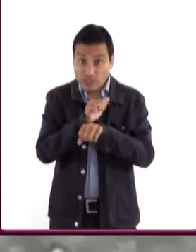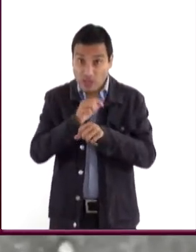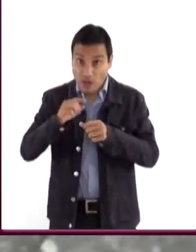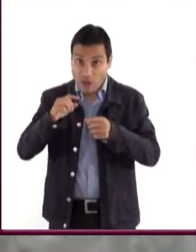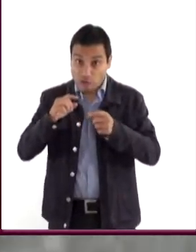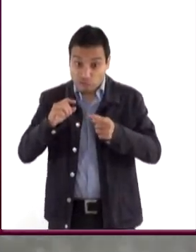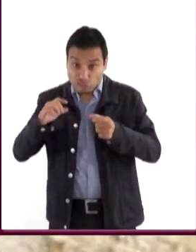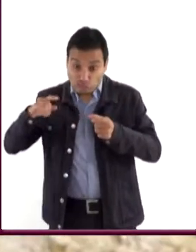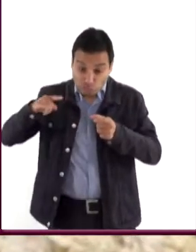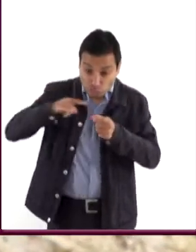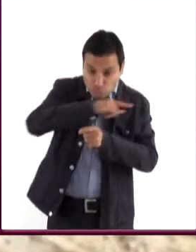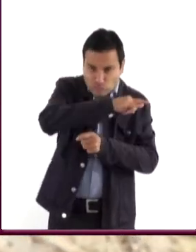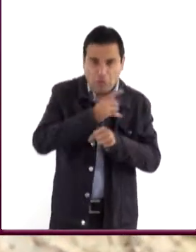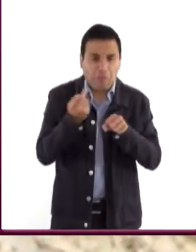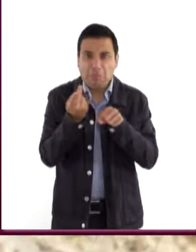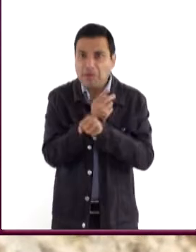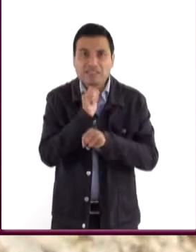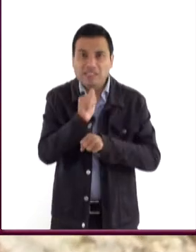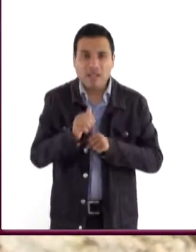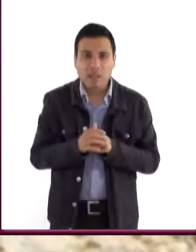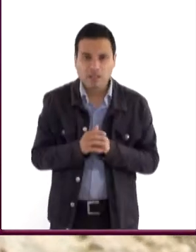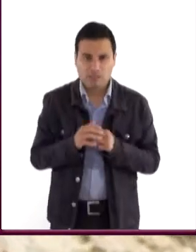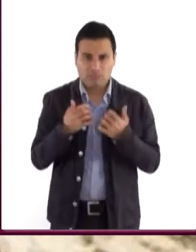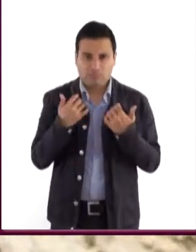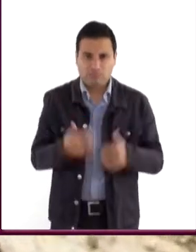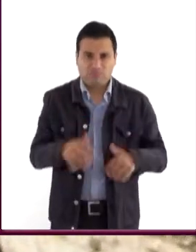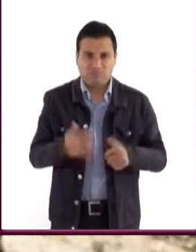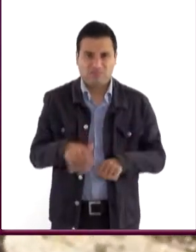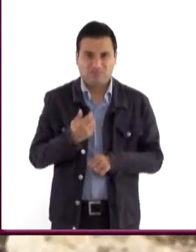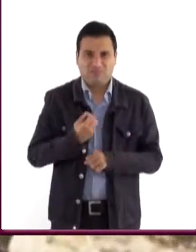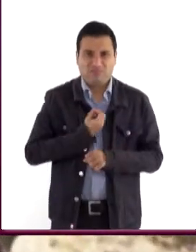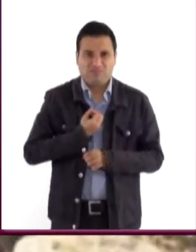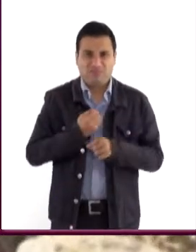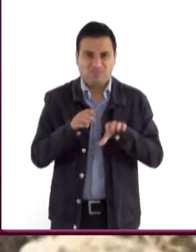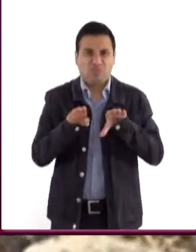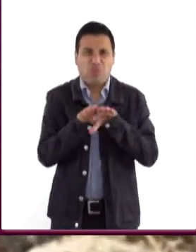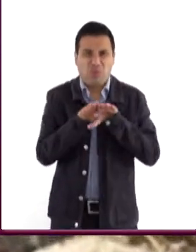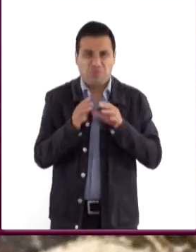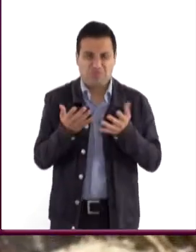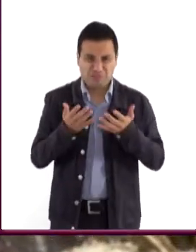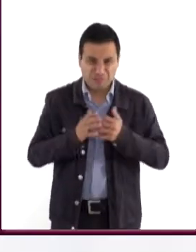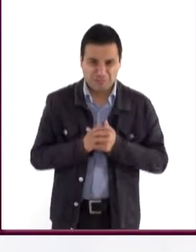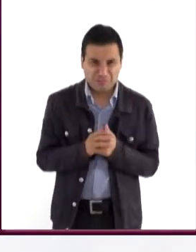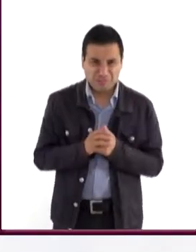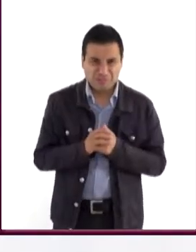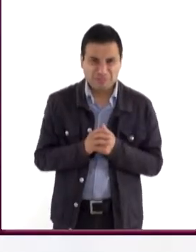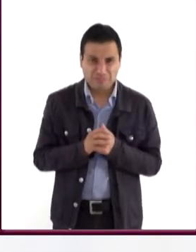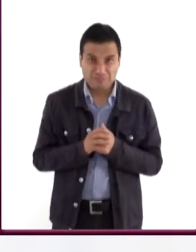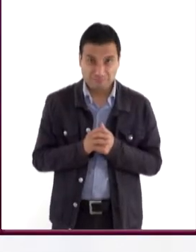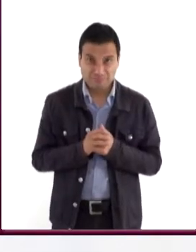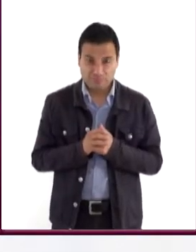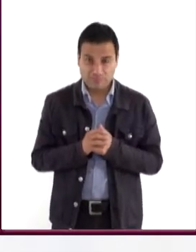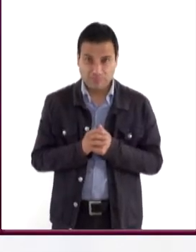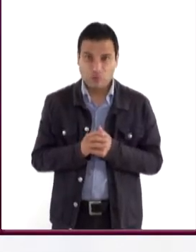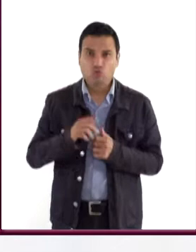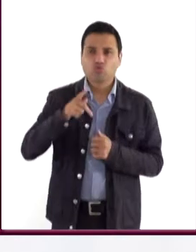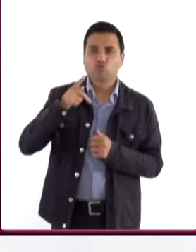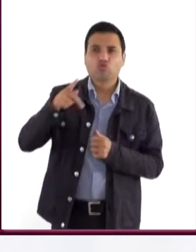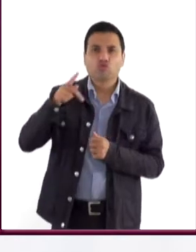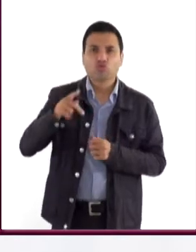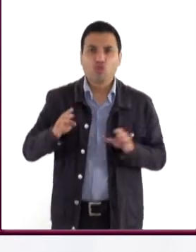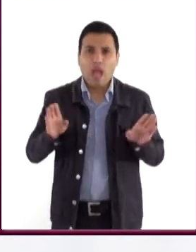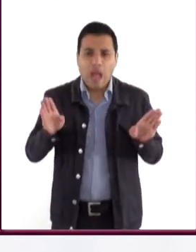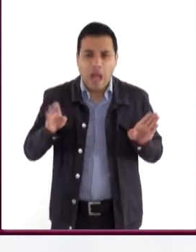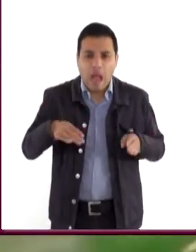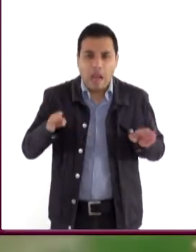daño grave. Esta superresistencia no se debe a que esté hecho de un material diferente, pues el recubrimiento de sus alas duras